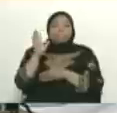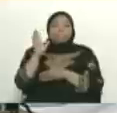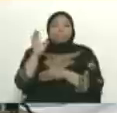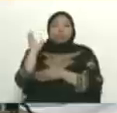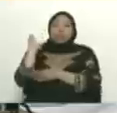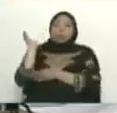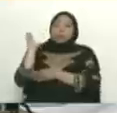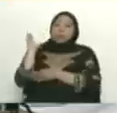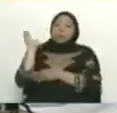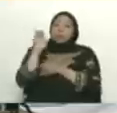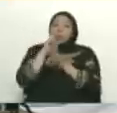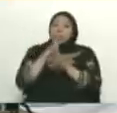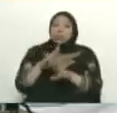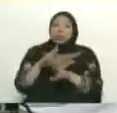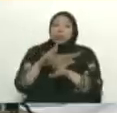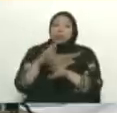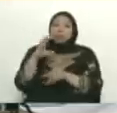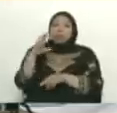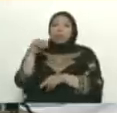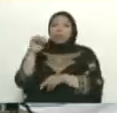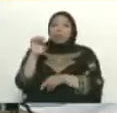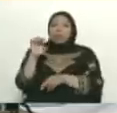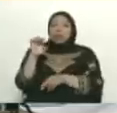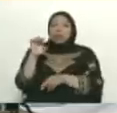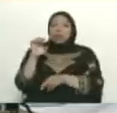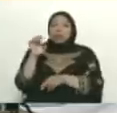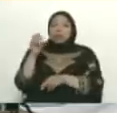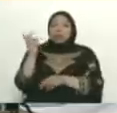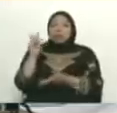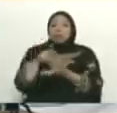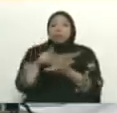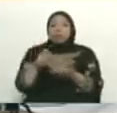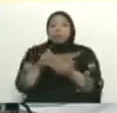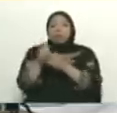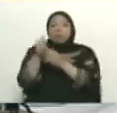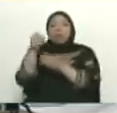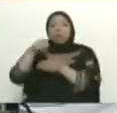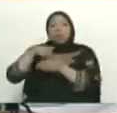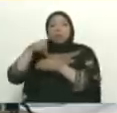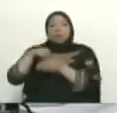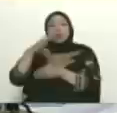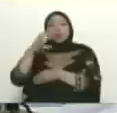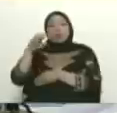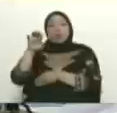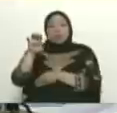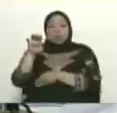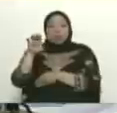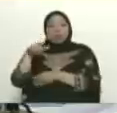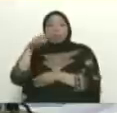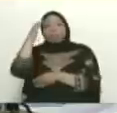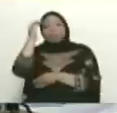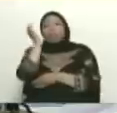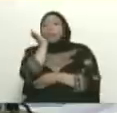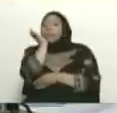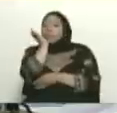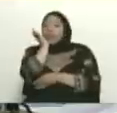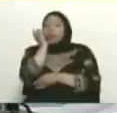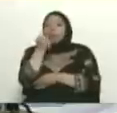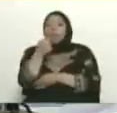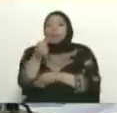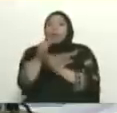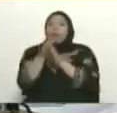para ir a dar un resultado electoral, para dirigir unas elecciones. ¿Cuántas veces no se le